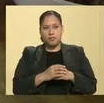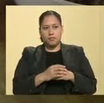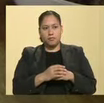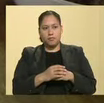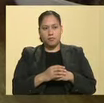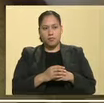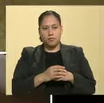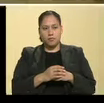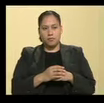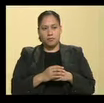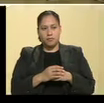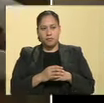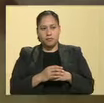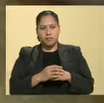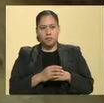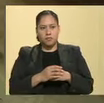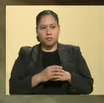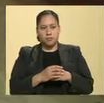¿Cómo lo ve?